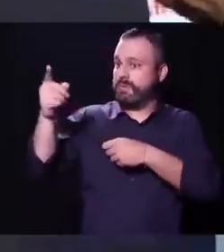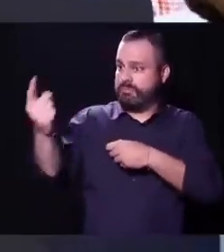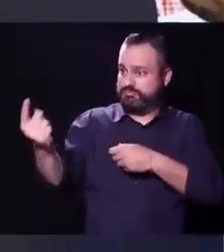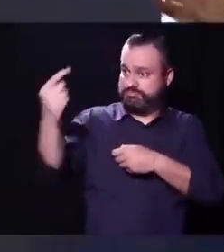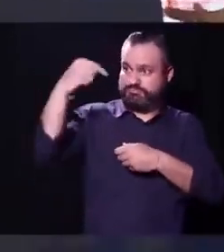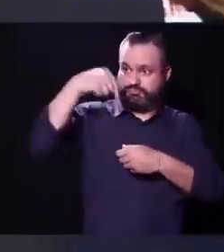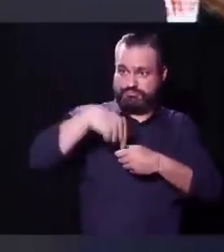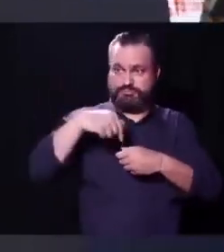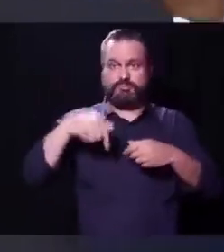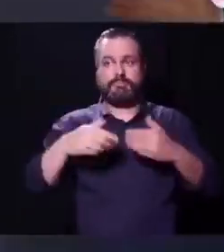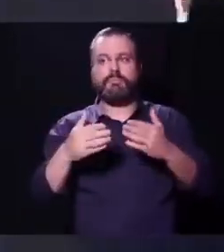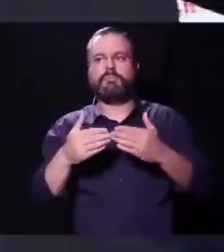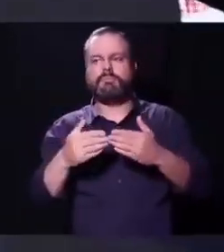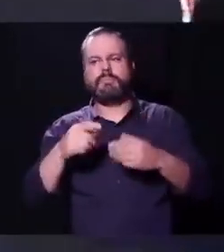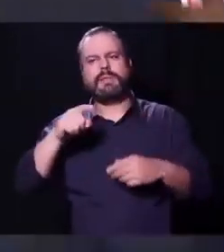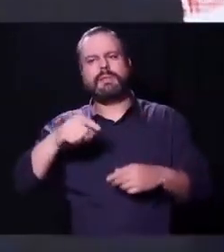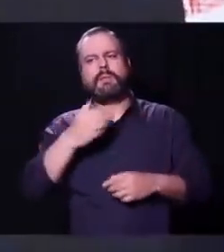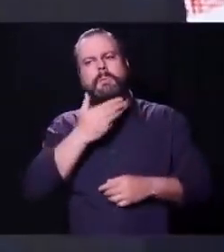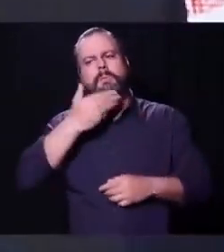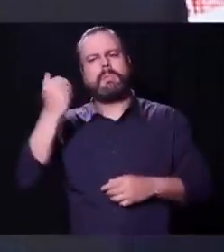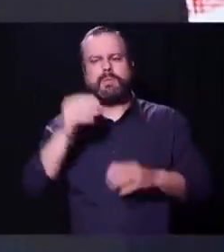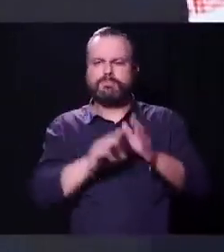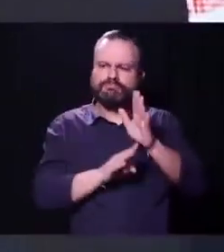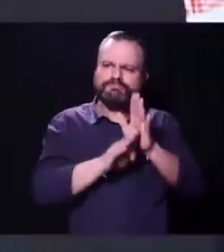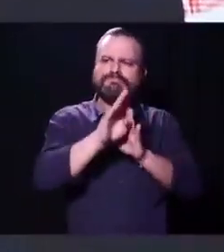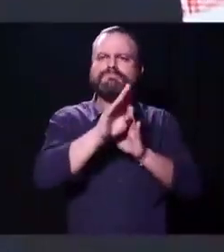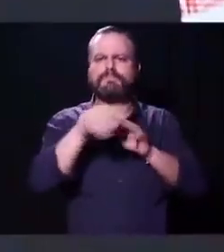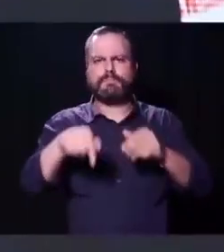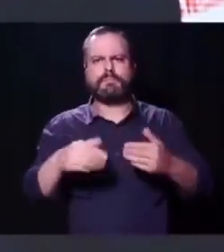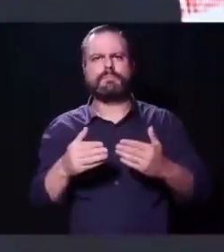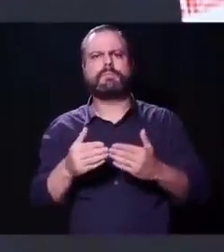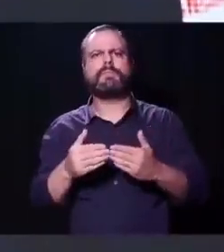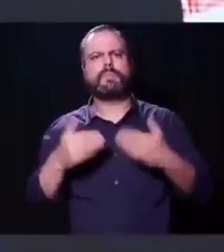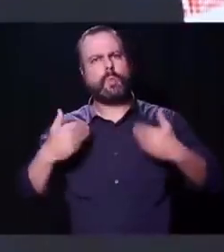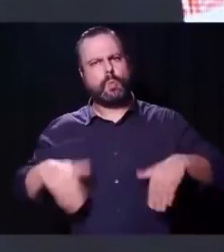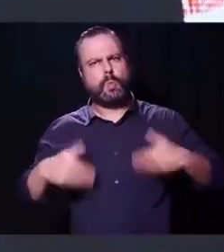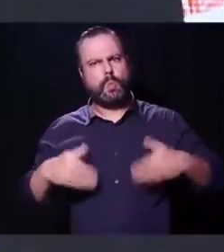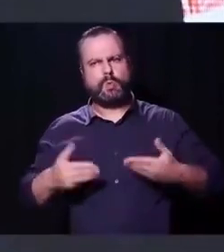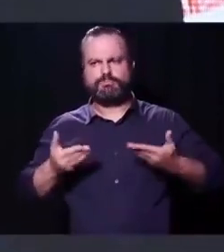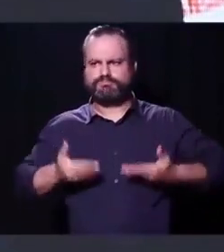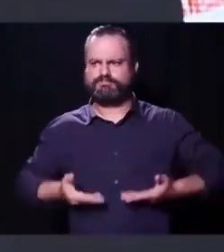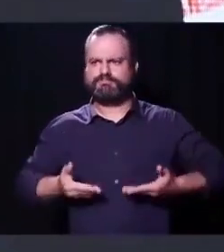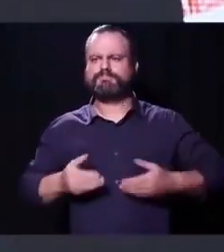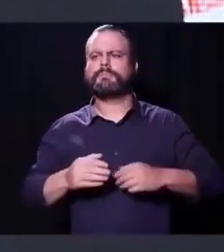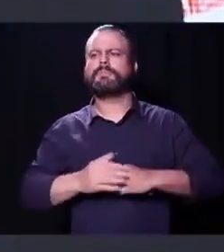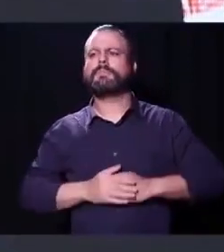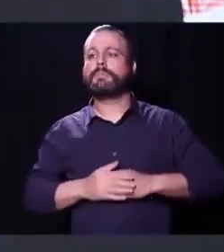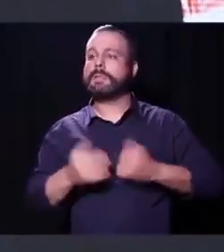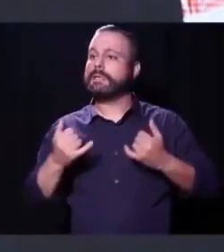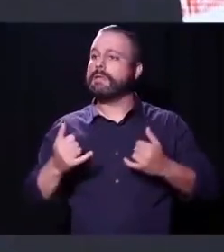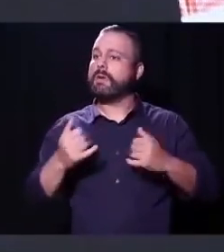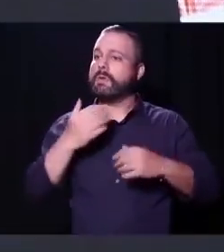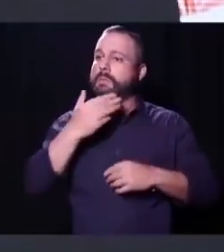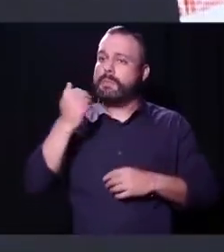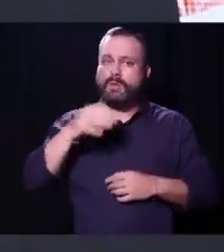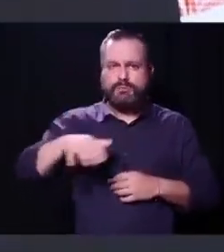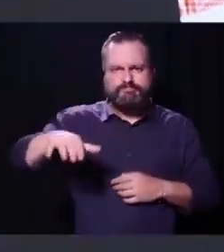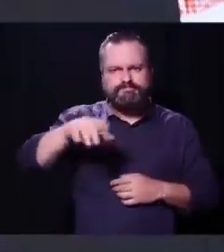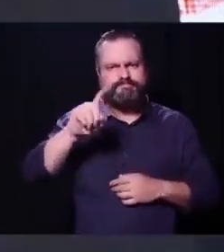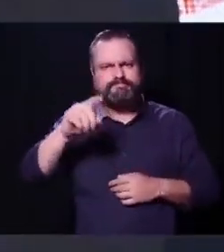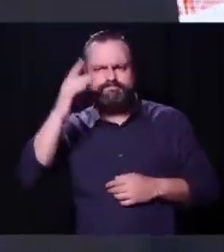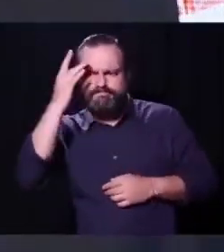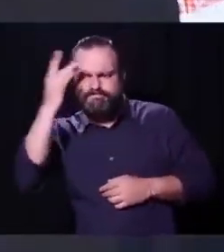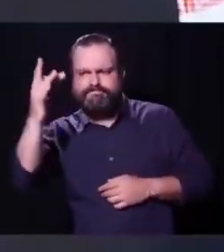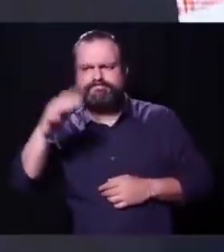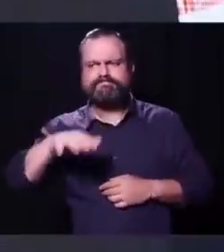esa relación que sea mucho más allá, la información que tú estás hablando de inteligencia. Inteligencia, decía el general